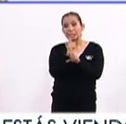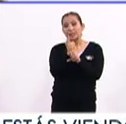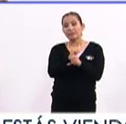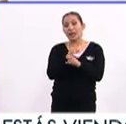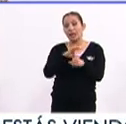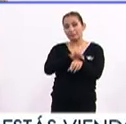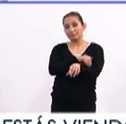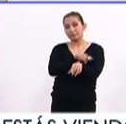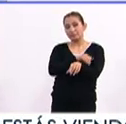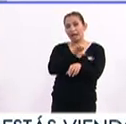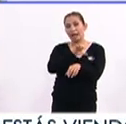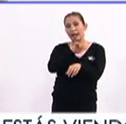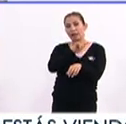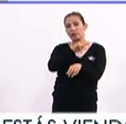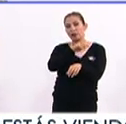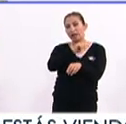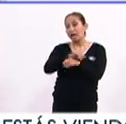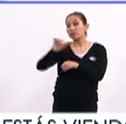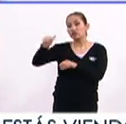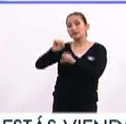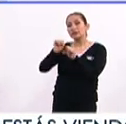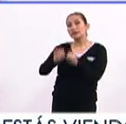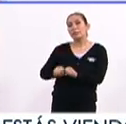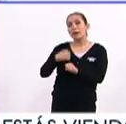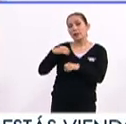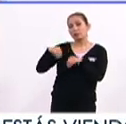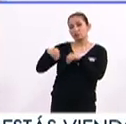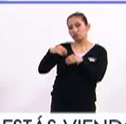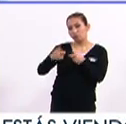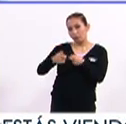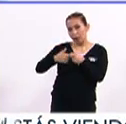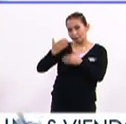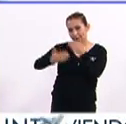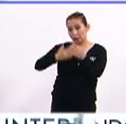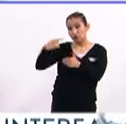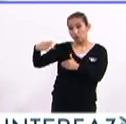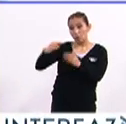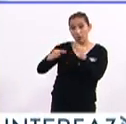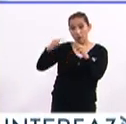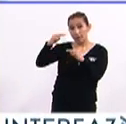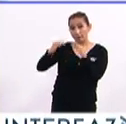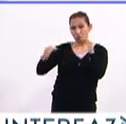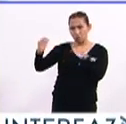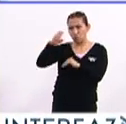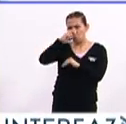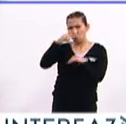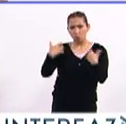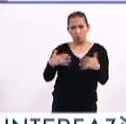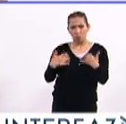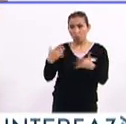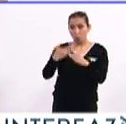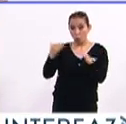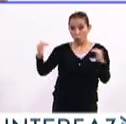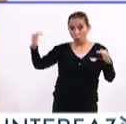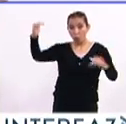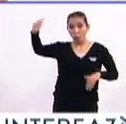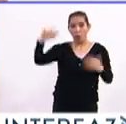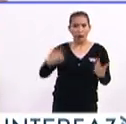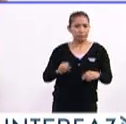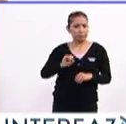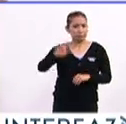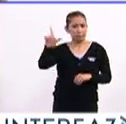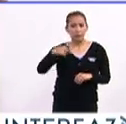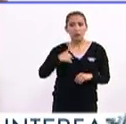licenciatura en electrónica y una maestría en sistemas móviles avanzados. Mi sorpresa fue que su nivel es muy exigente, es muy alto